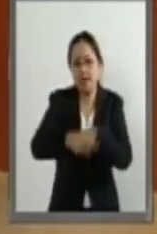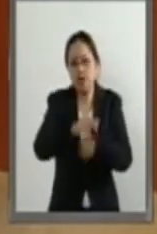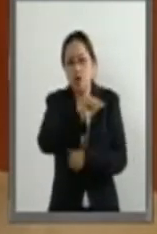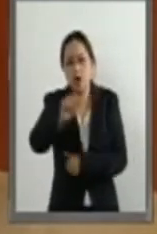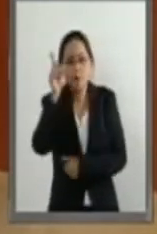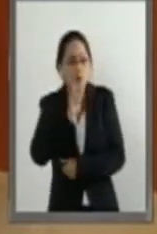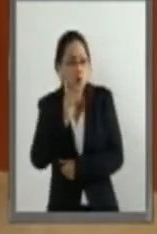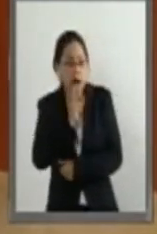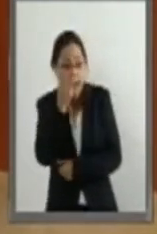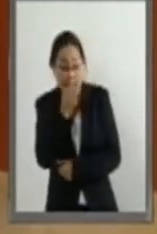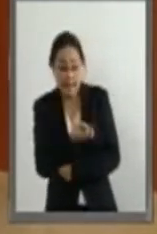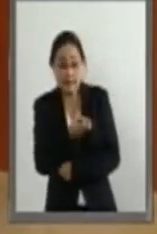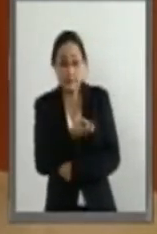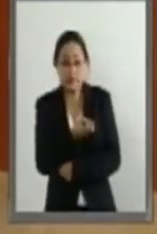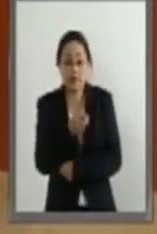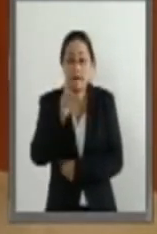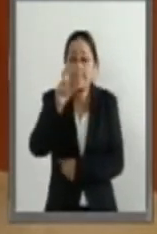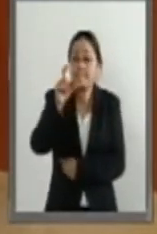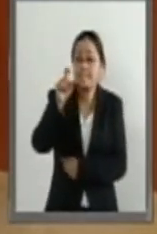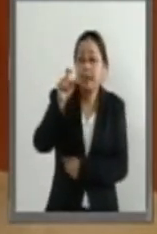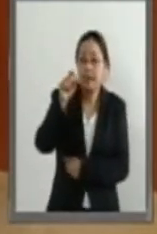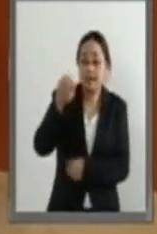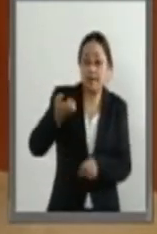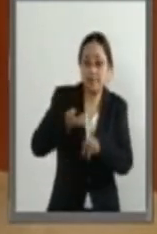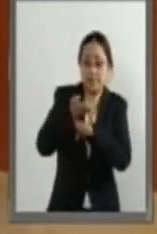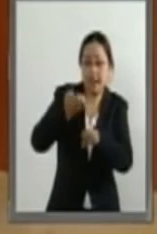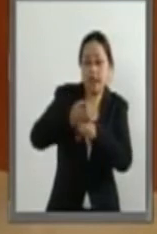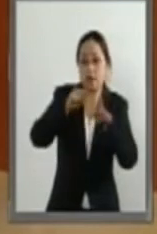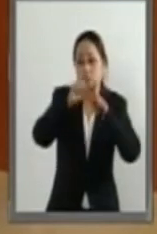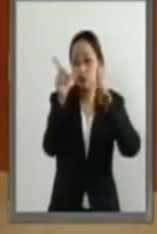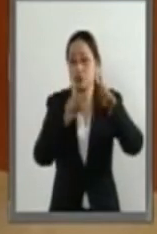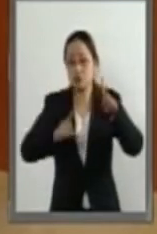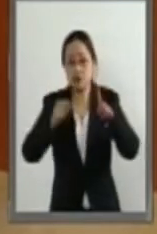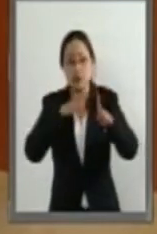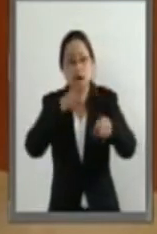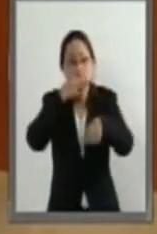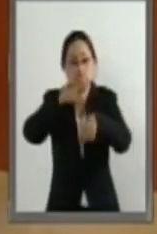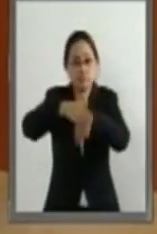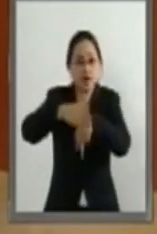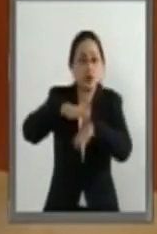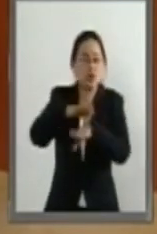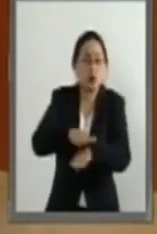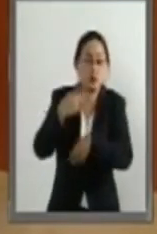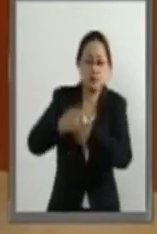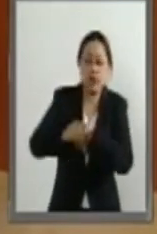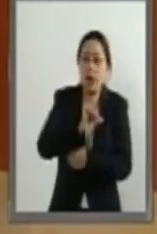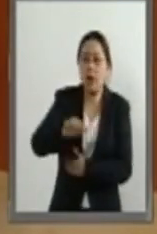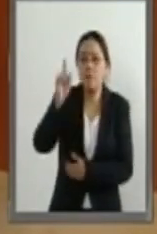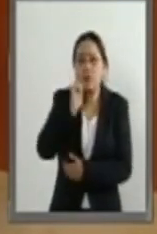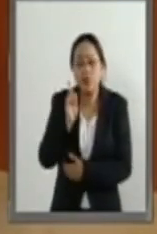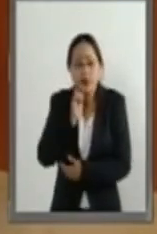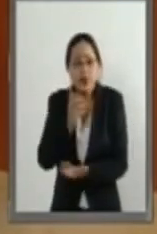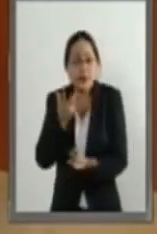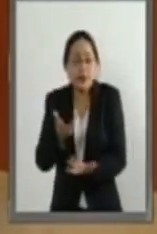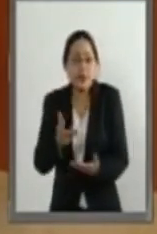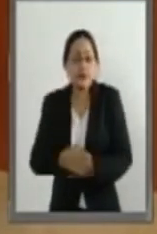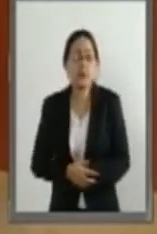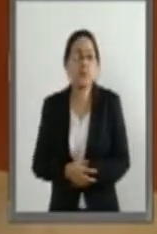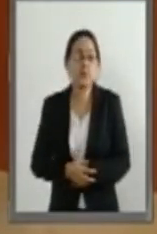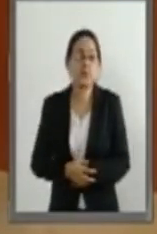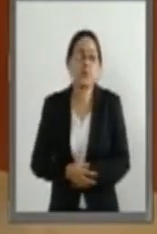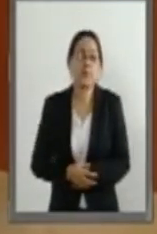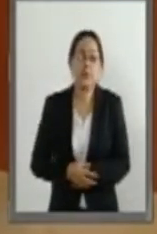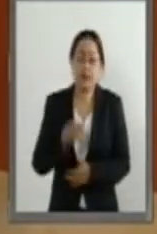las mujeres. Son 20 estados de la República ya. Creemos que la situación es